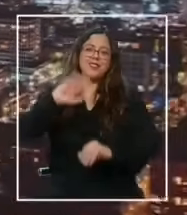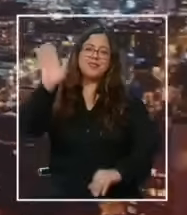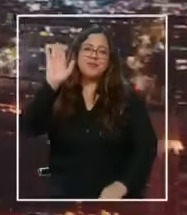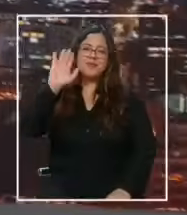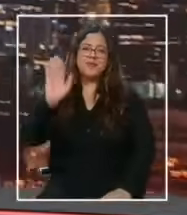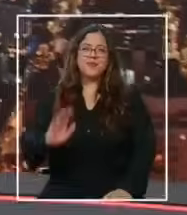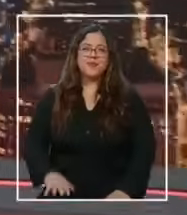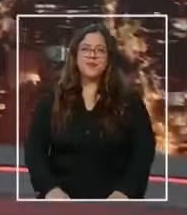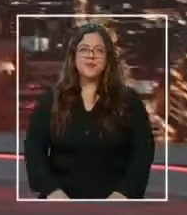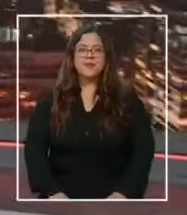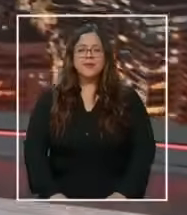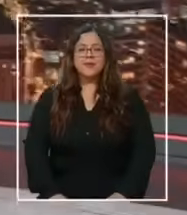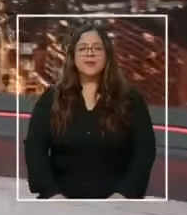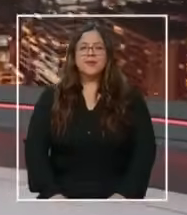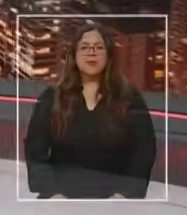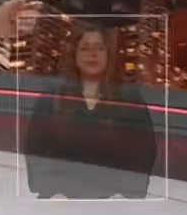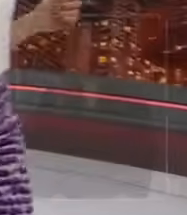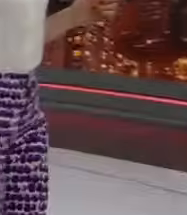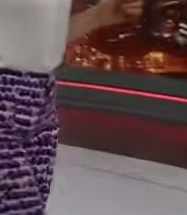noches